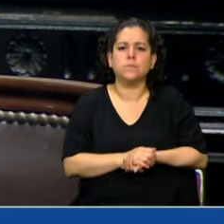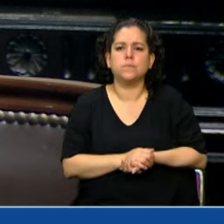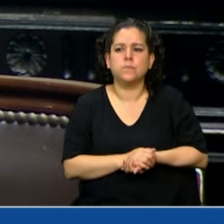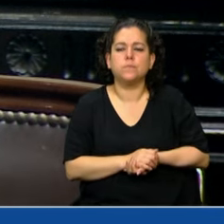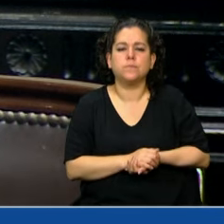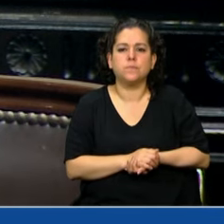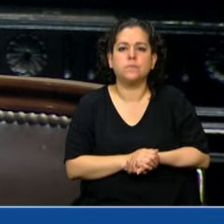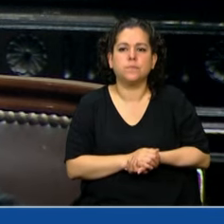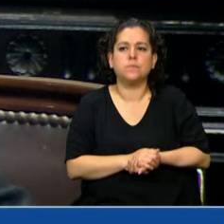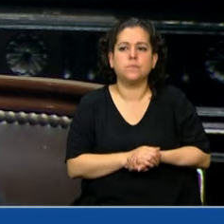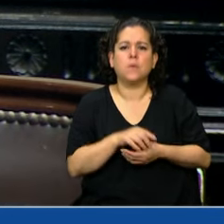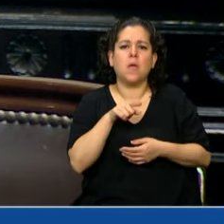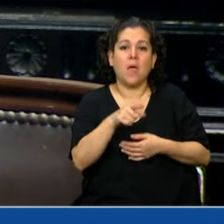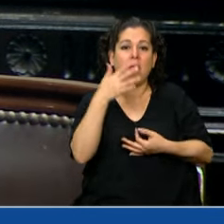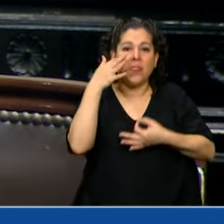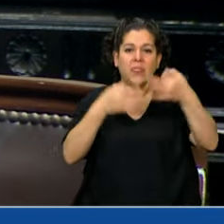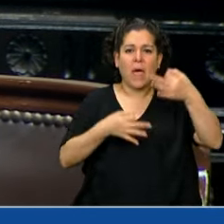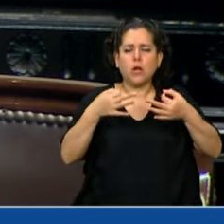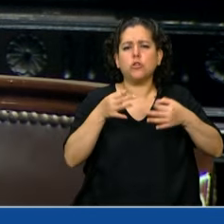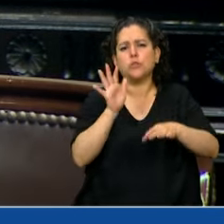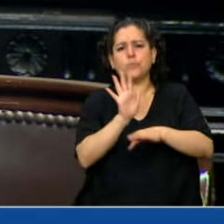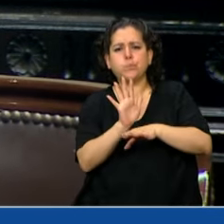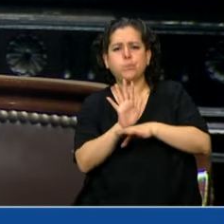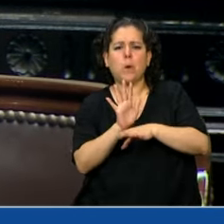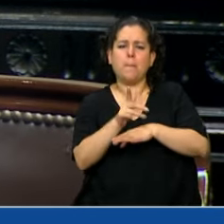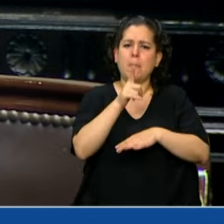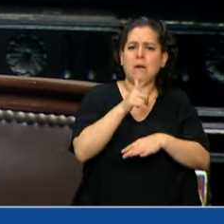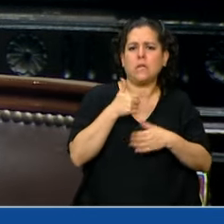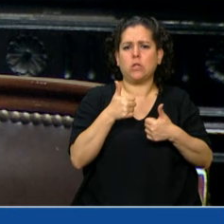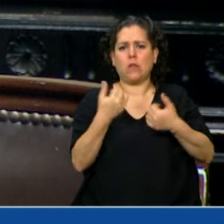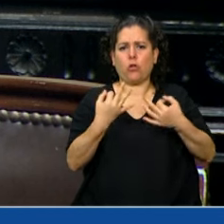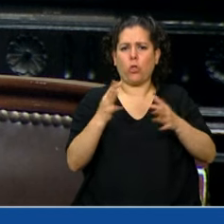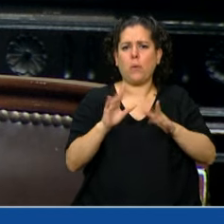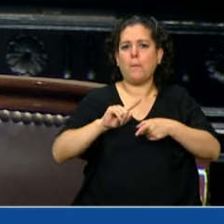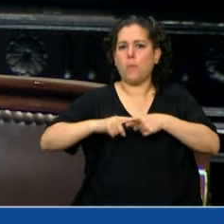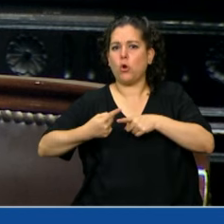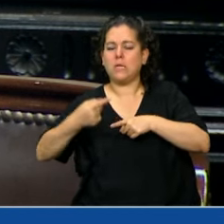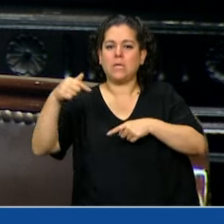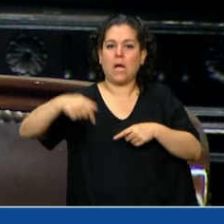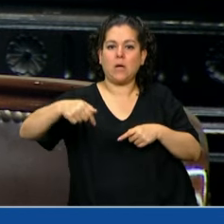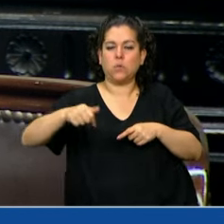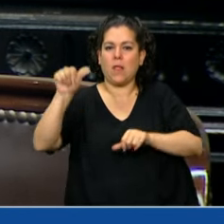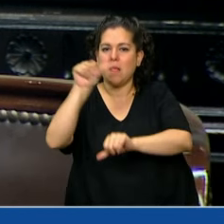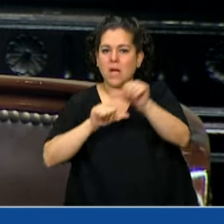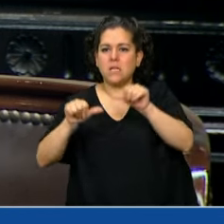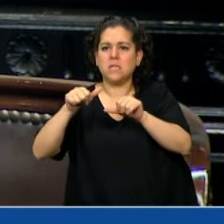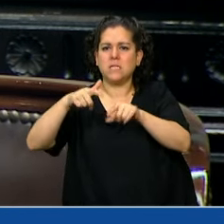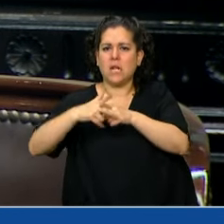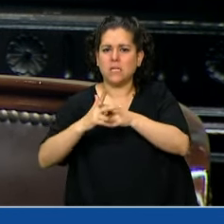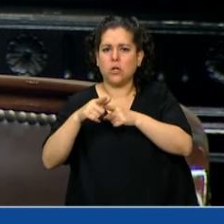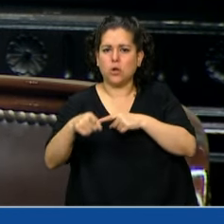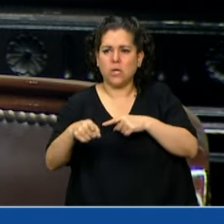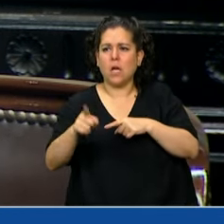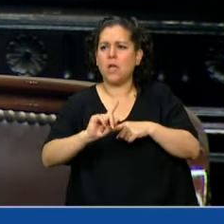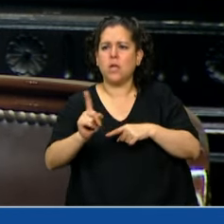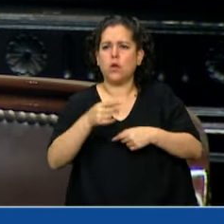se parte de un diagnóstico complaciente con la política actual de la ciencia y la tecnología